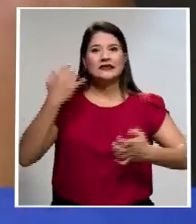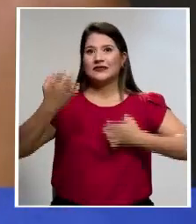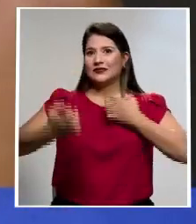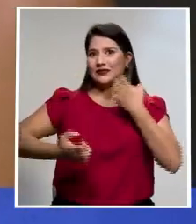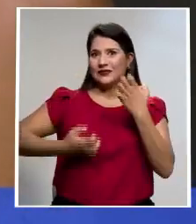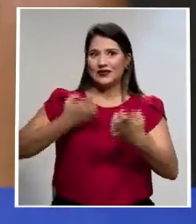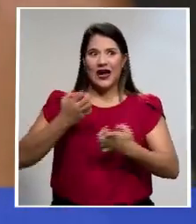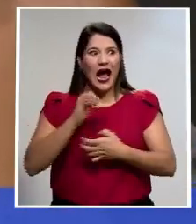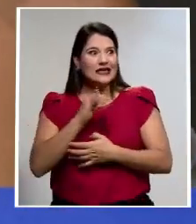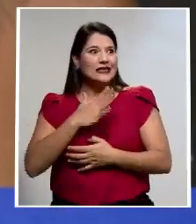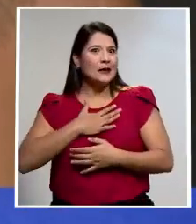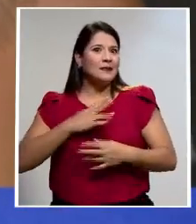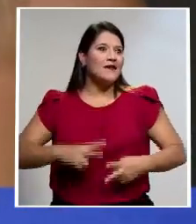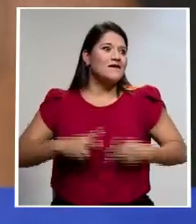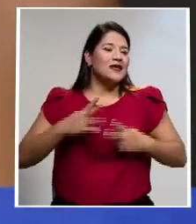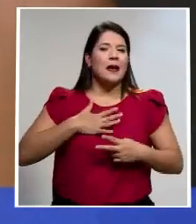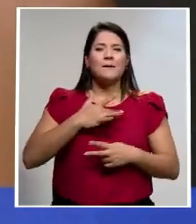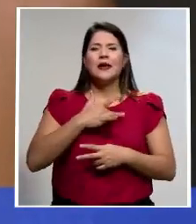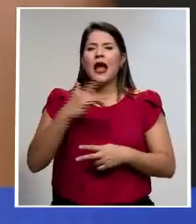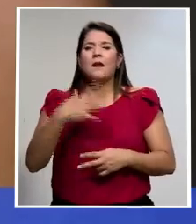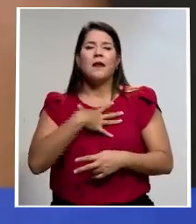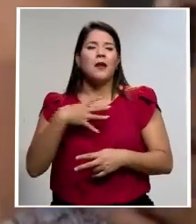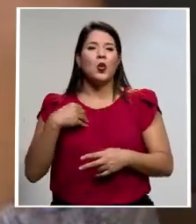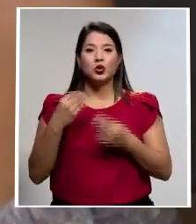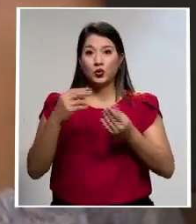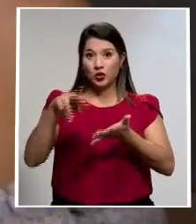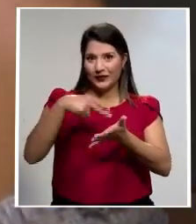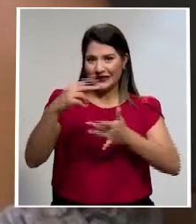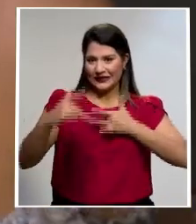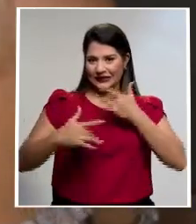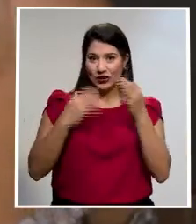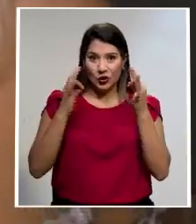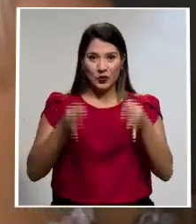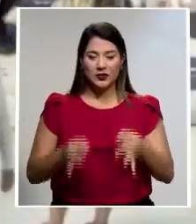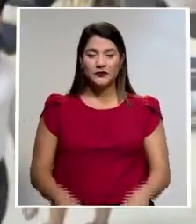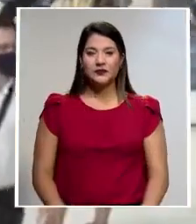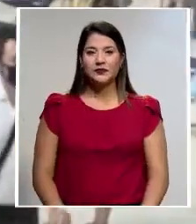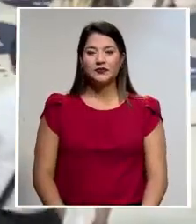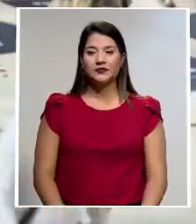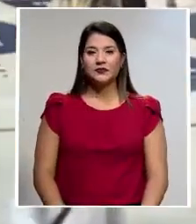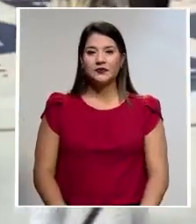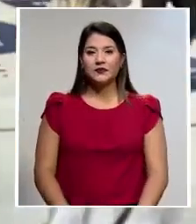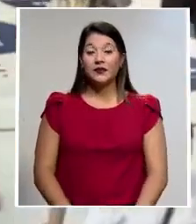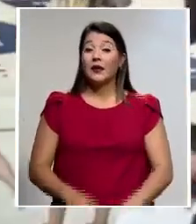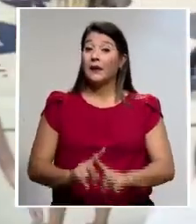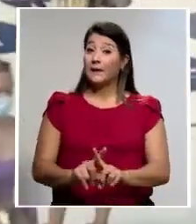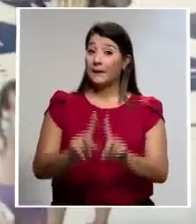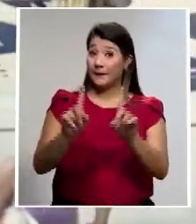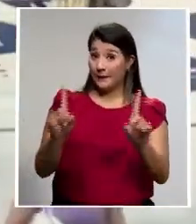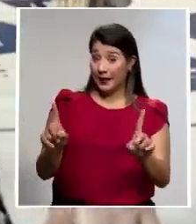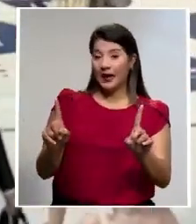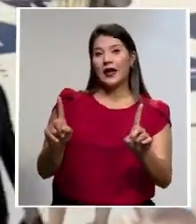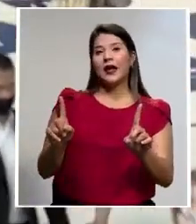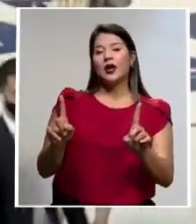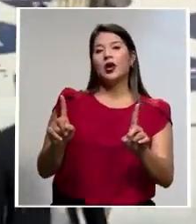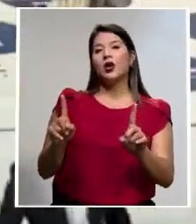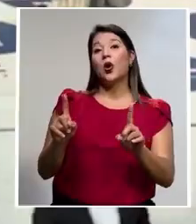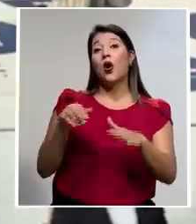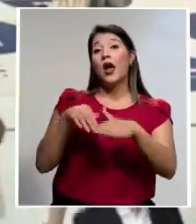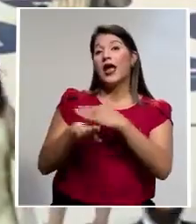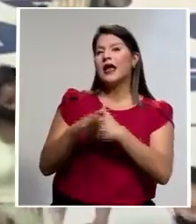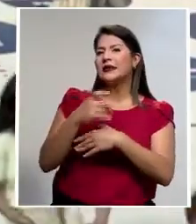es mi vida, mi alma, me encanta bailar, me hace sentir muy bien. No obstante, en el conjunto del país